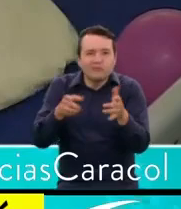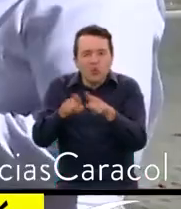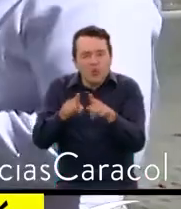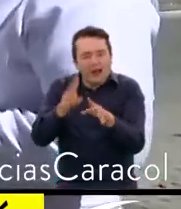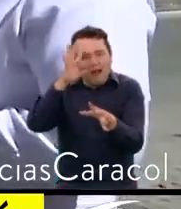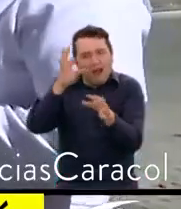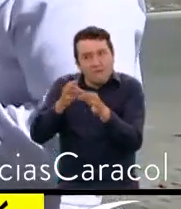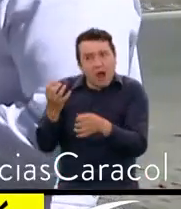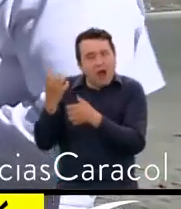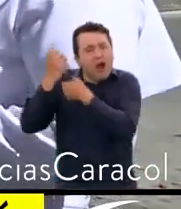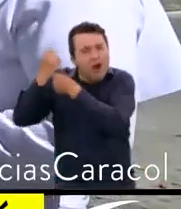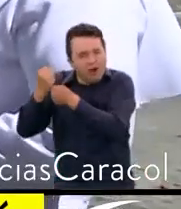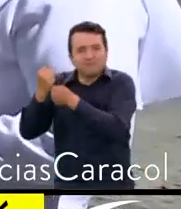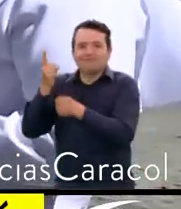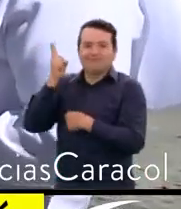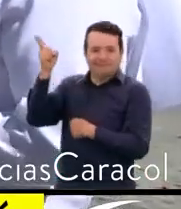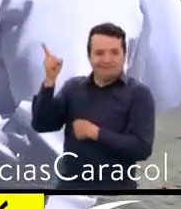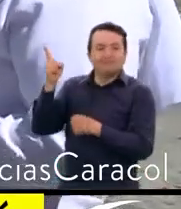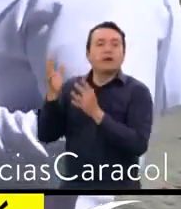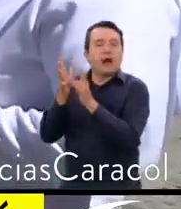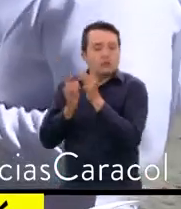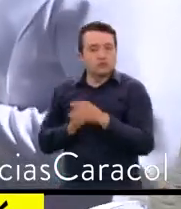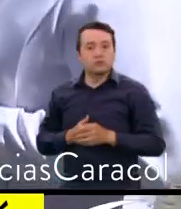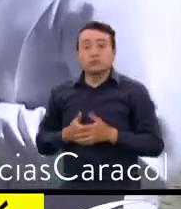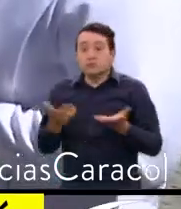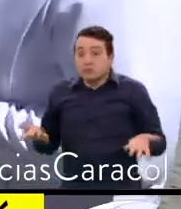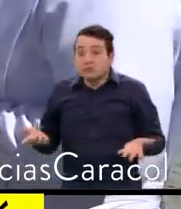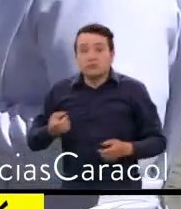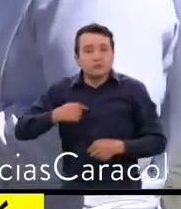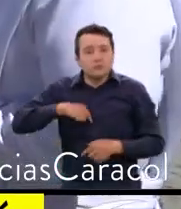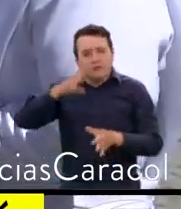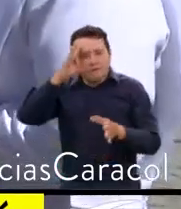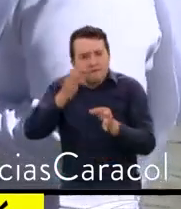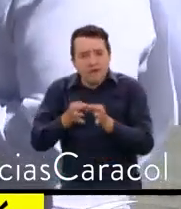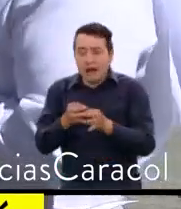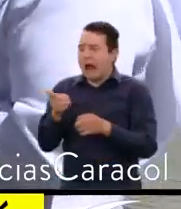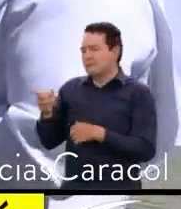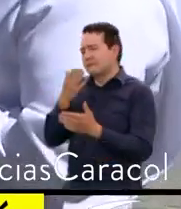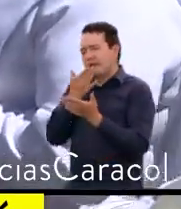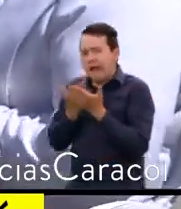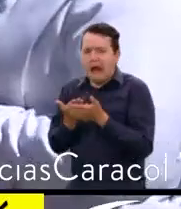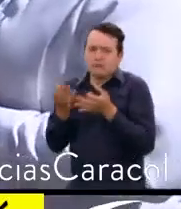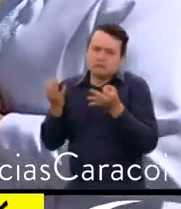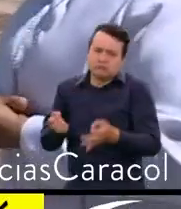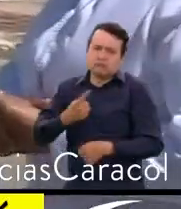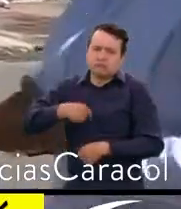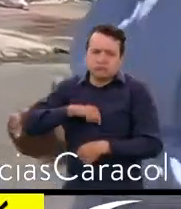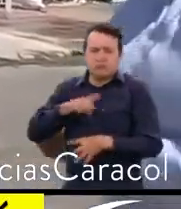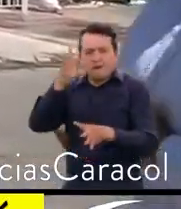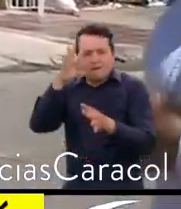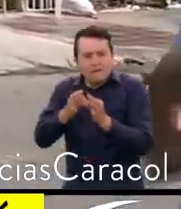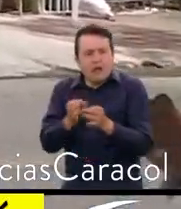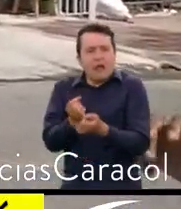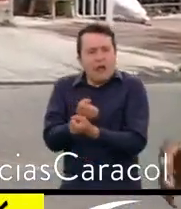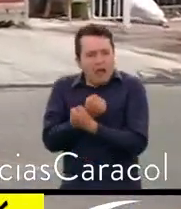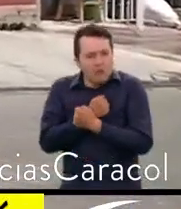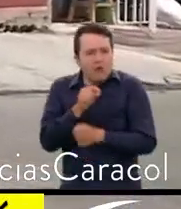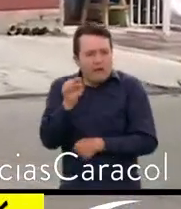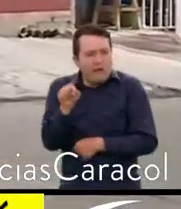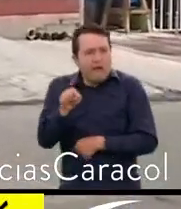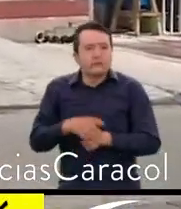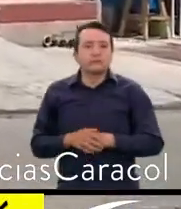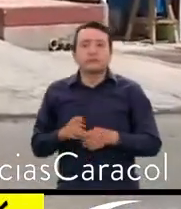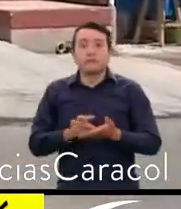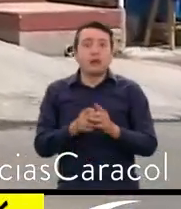en jesús esa es precisamente la fe y el amor que nosotros agradecemos hoy hermana muchas personas hoy están viviendo pronto momentos de ansiedad de